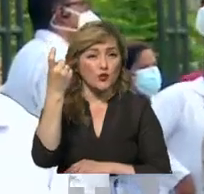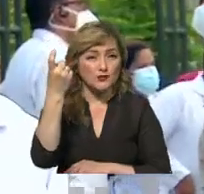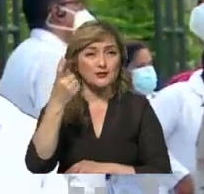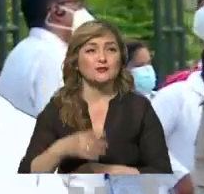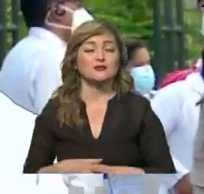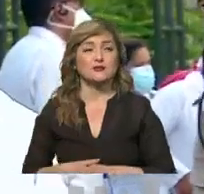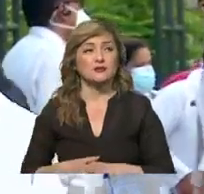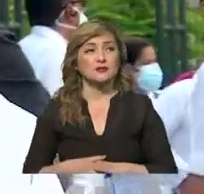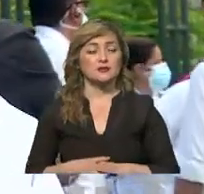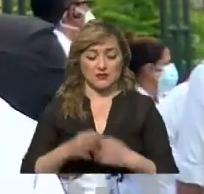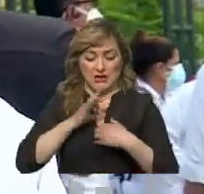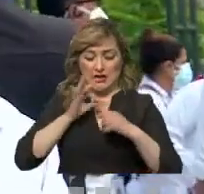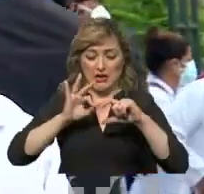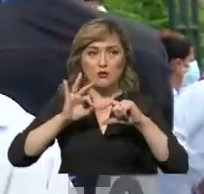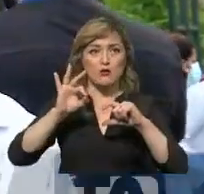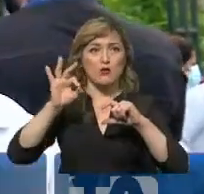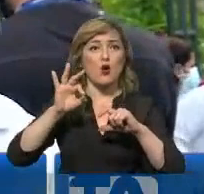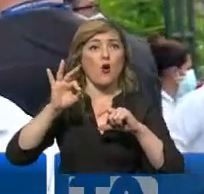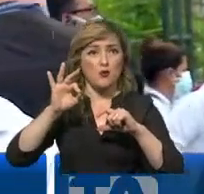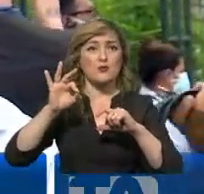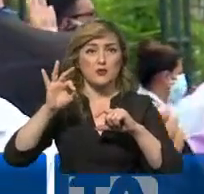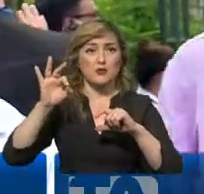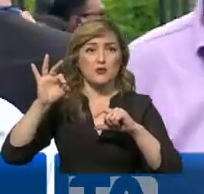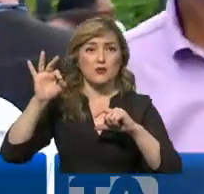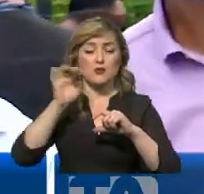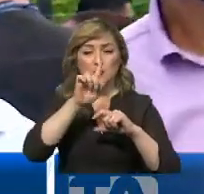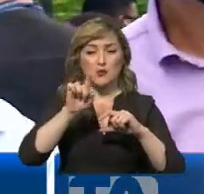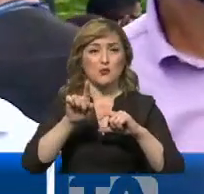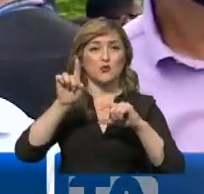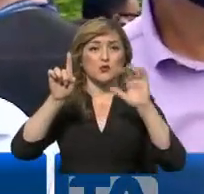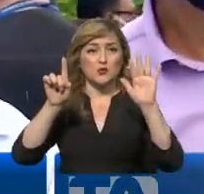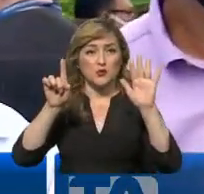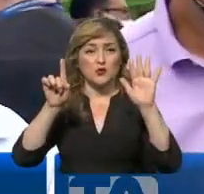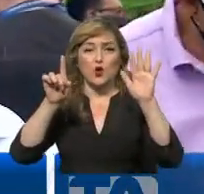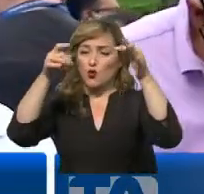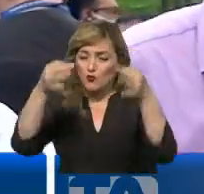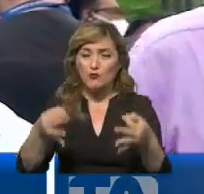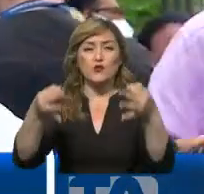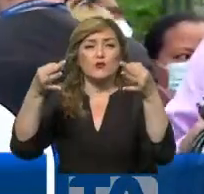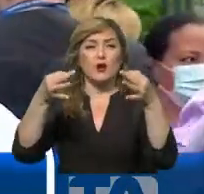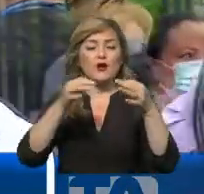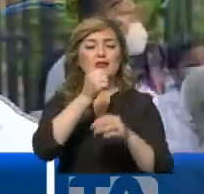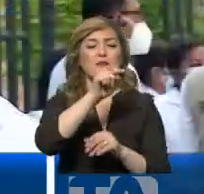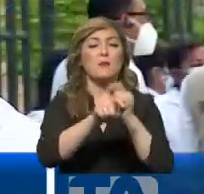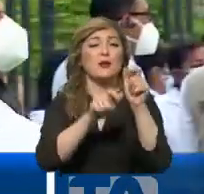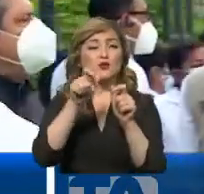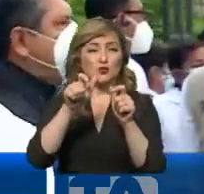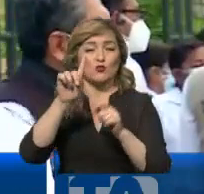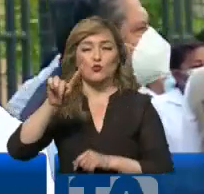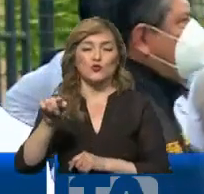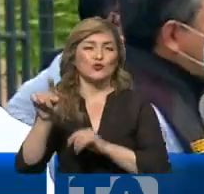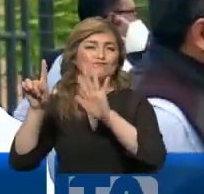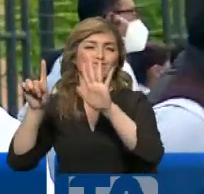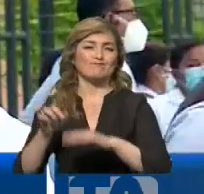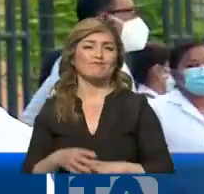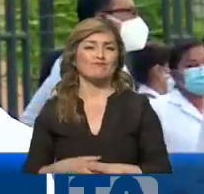23.711. La tendencia es al alza. Tenemos 1.6 casos confirmados por cada 10.000, 100%